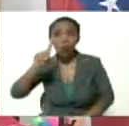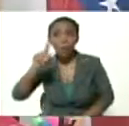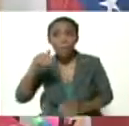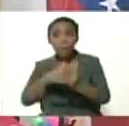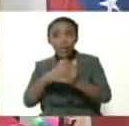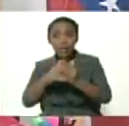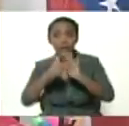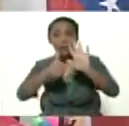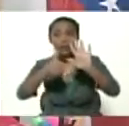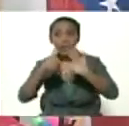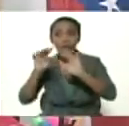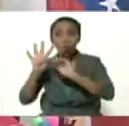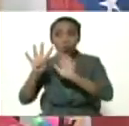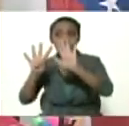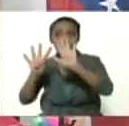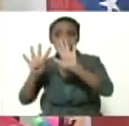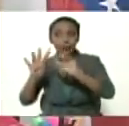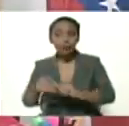421.069.